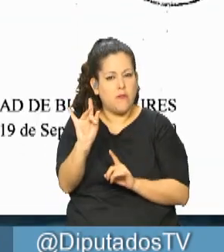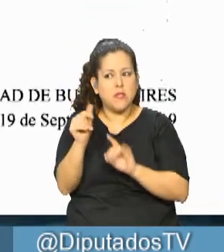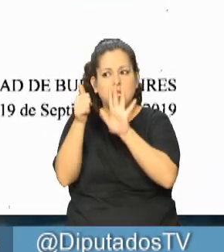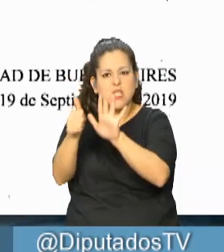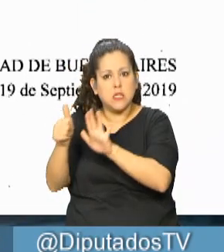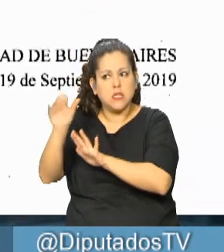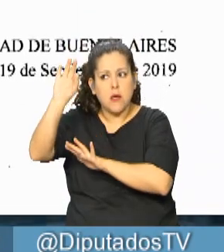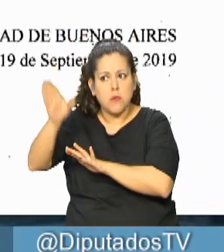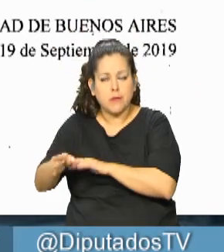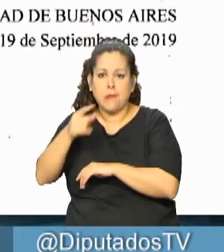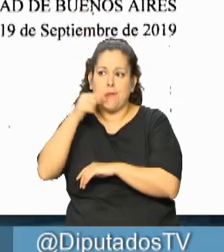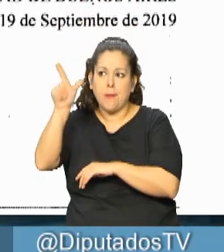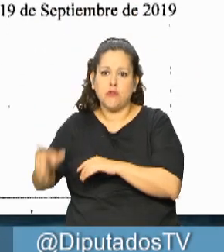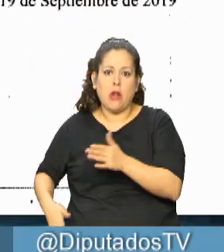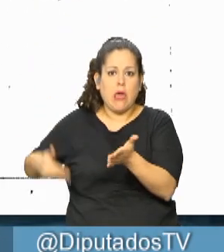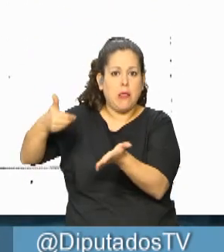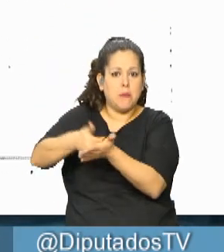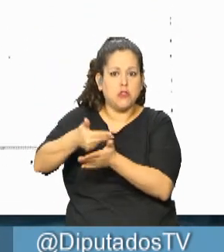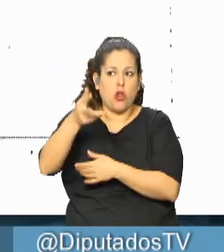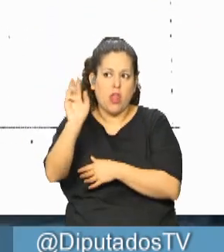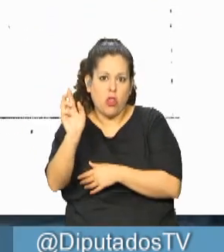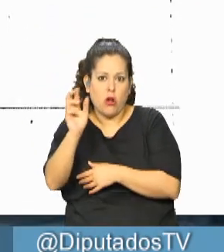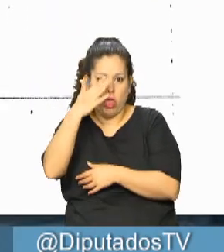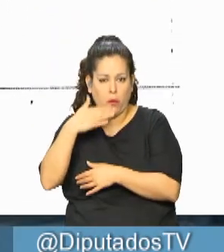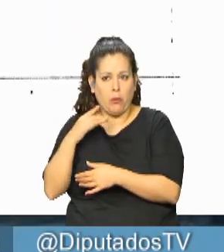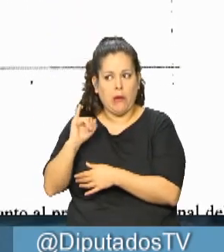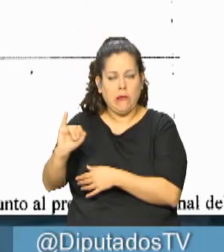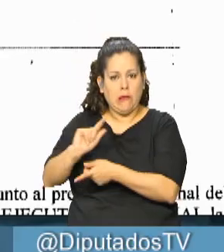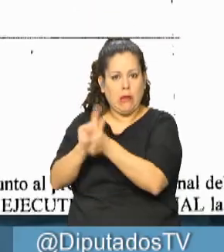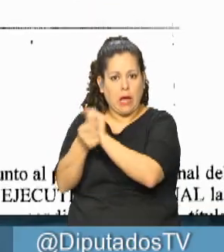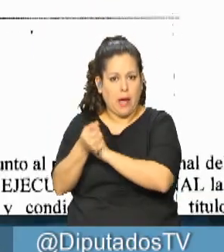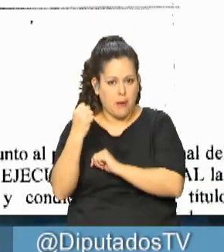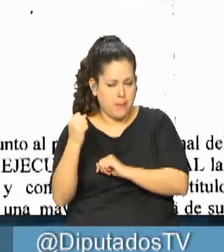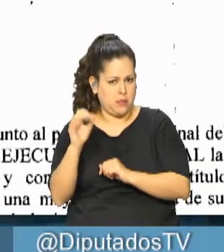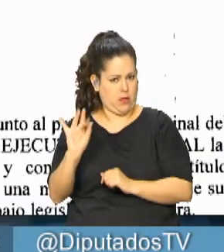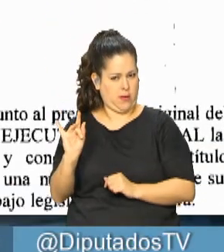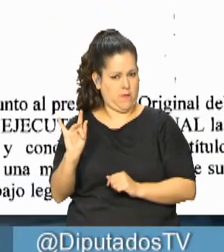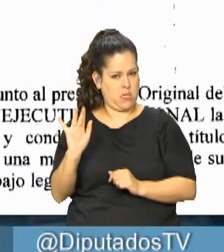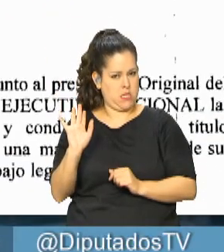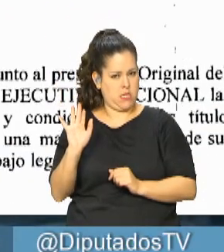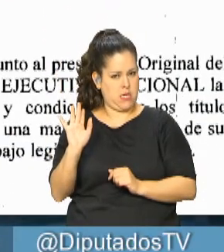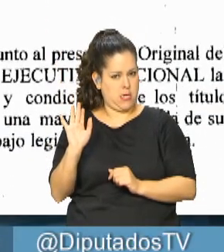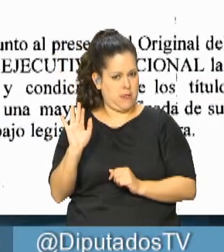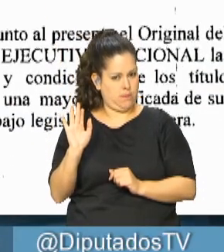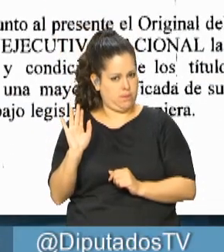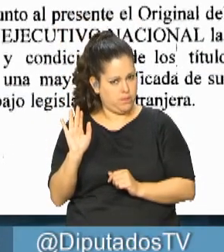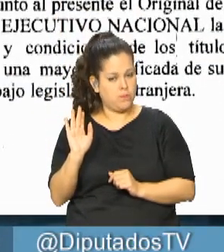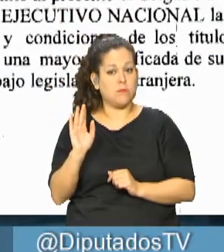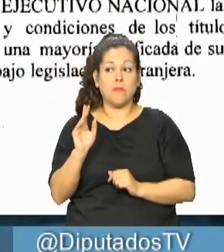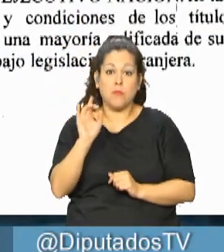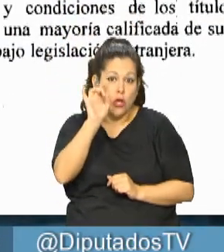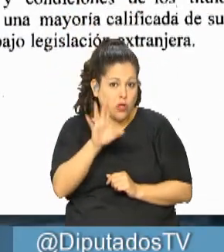un inversor que fue en dólares, ponerlo a pesos. Sí, por supuesto. Muy difícil conseguir pero aparte eso. Digo, no solo eso, sino